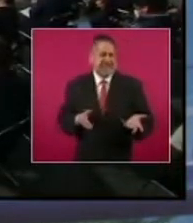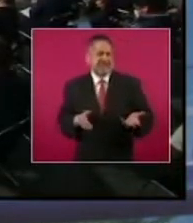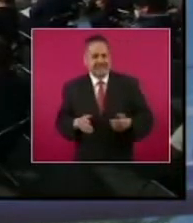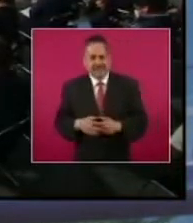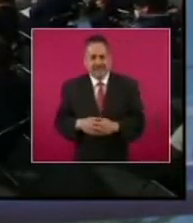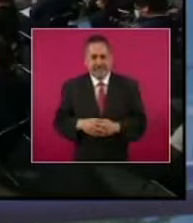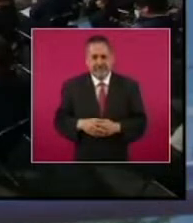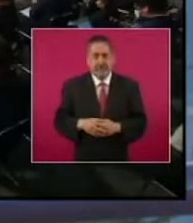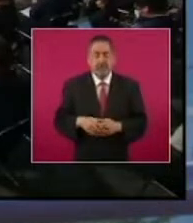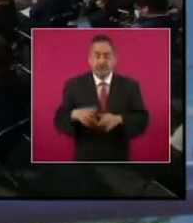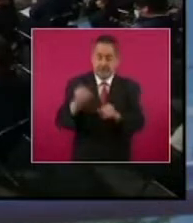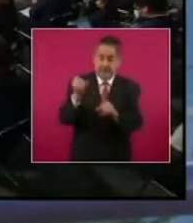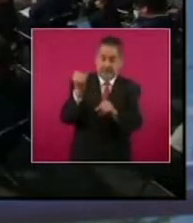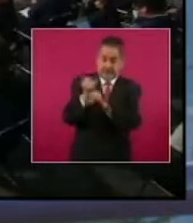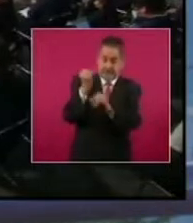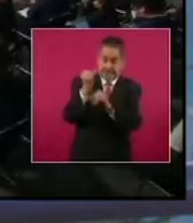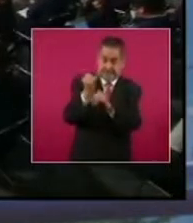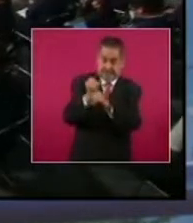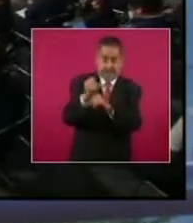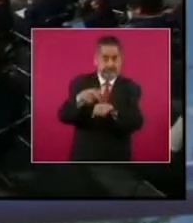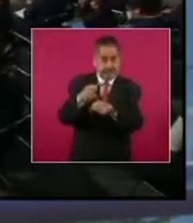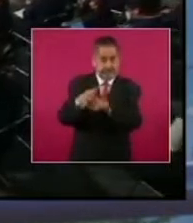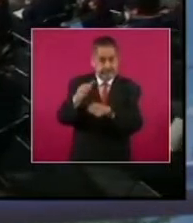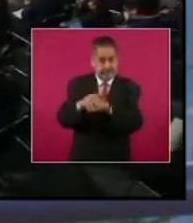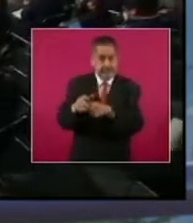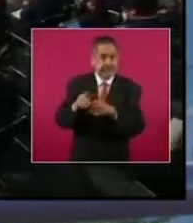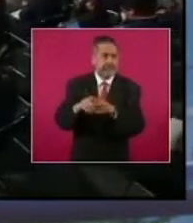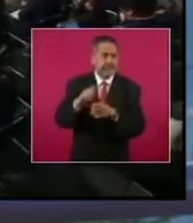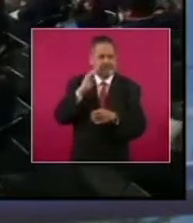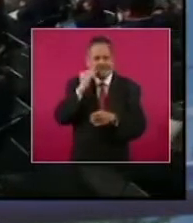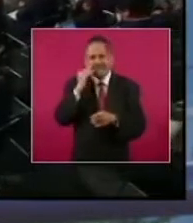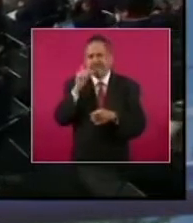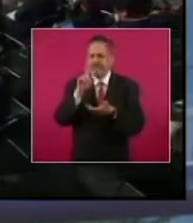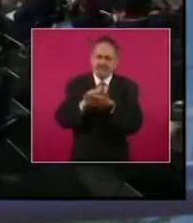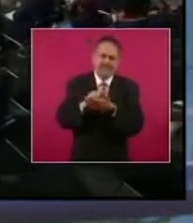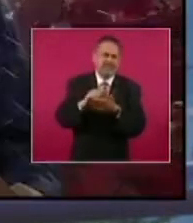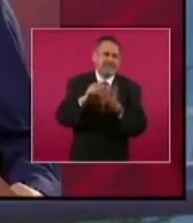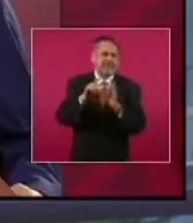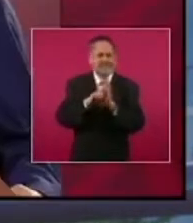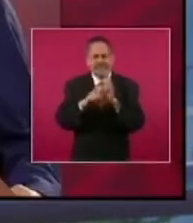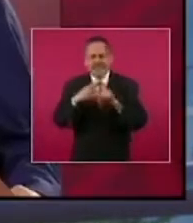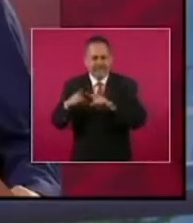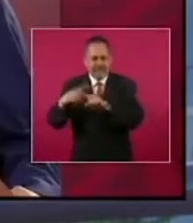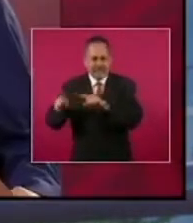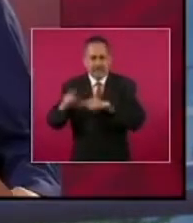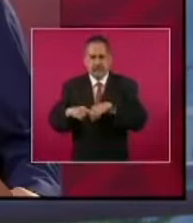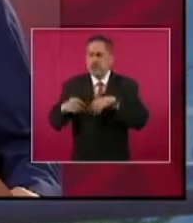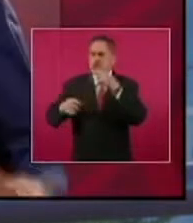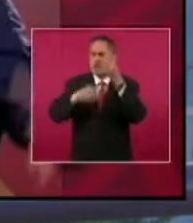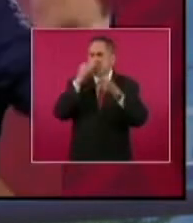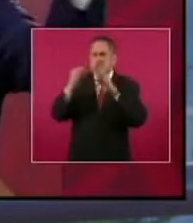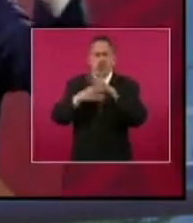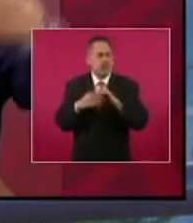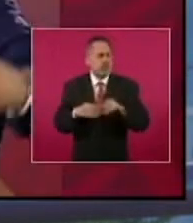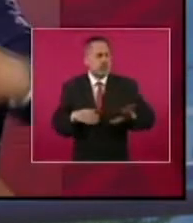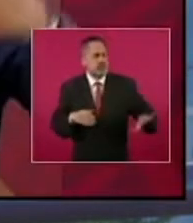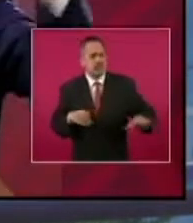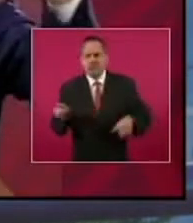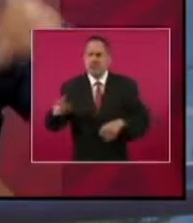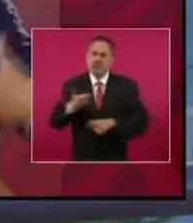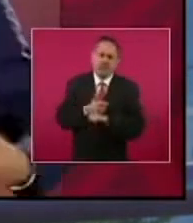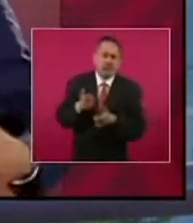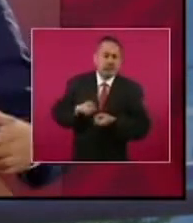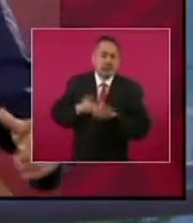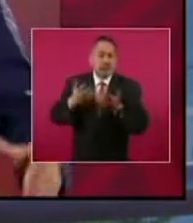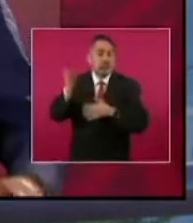2012 de la inflación En comparación con Estados Unidos cuando Ah